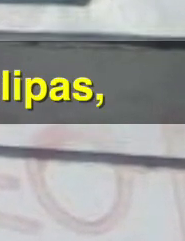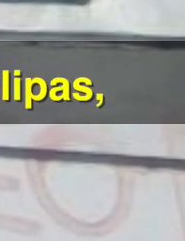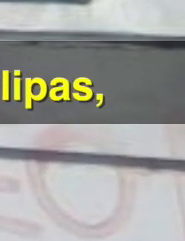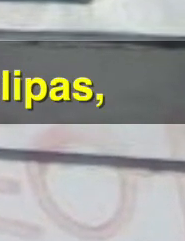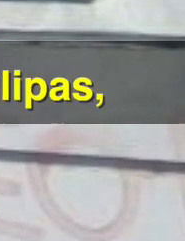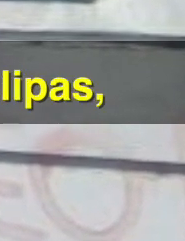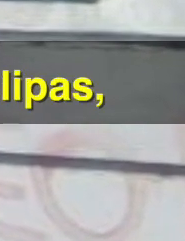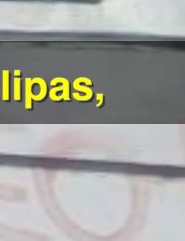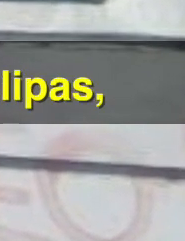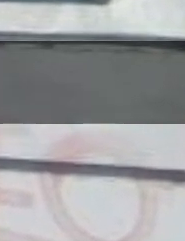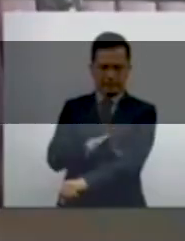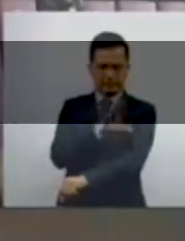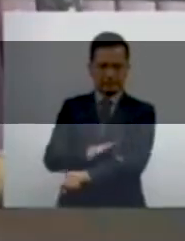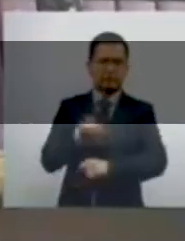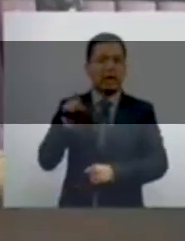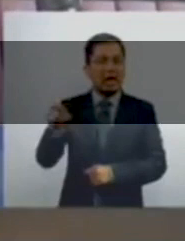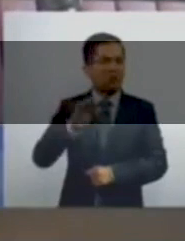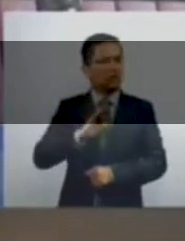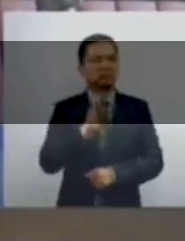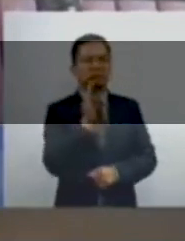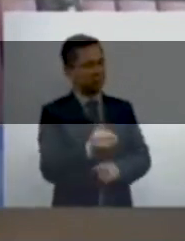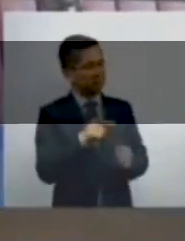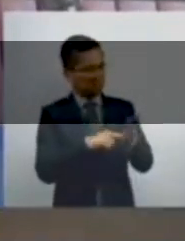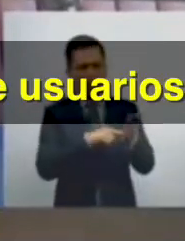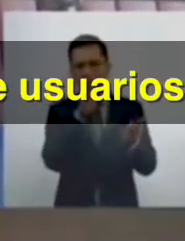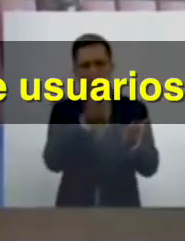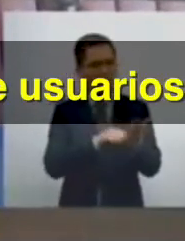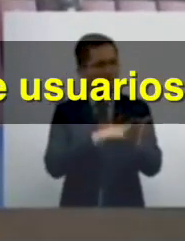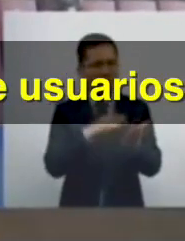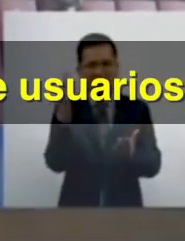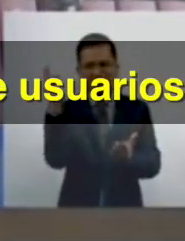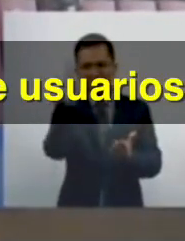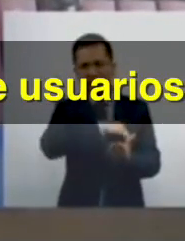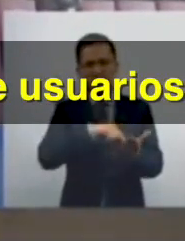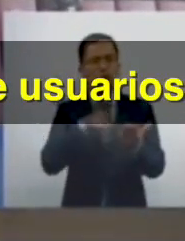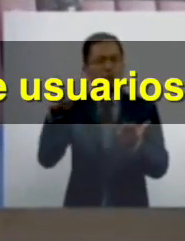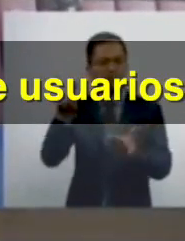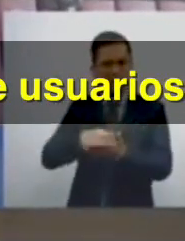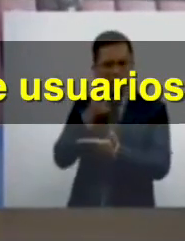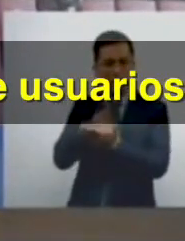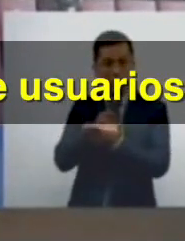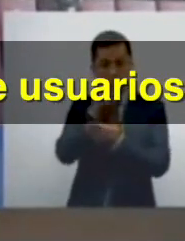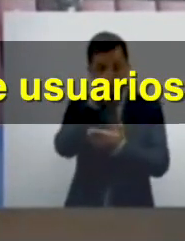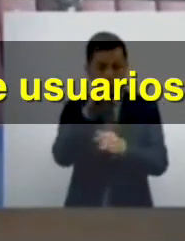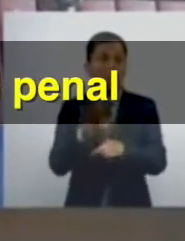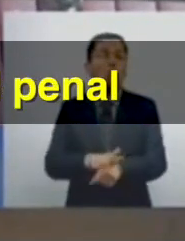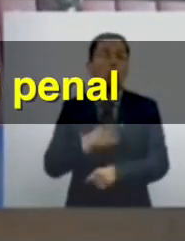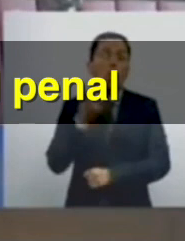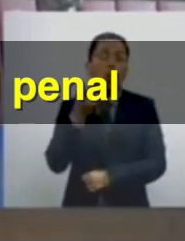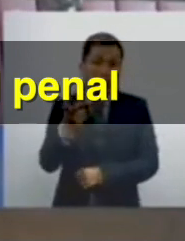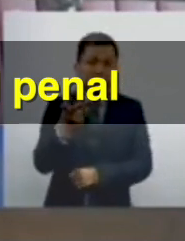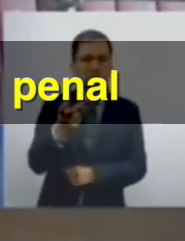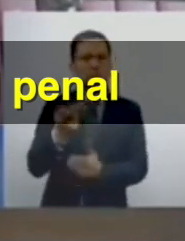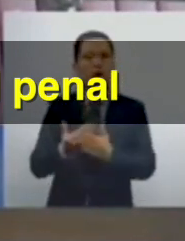Coordinación de Protección Civil de Tamaulipas para pretender justificar el apagón que dejó sin energía eléctrica a más de 10 millones de usuarios,